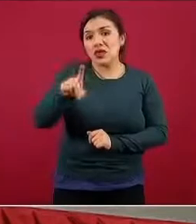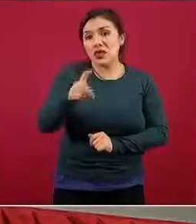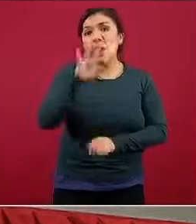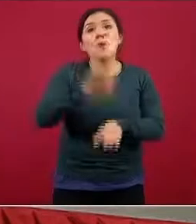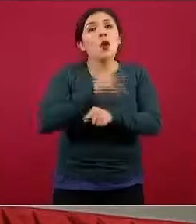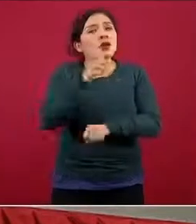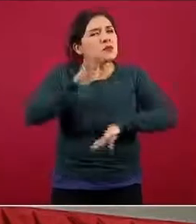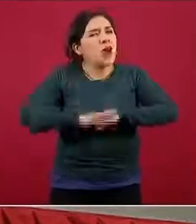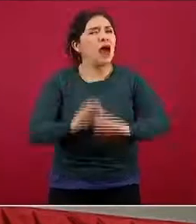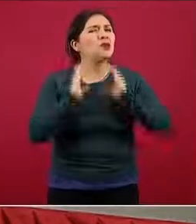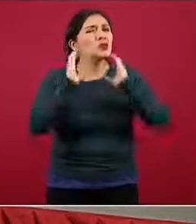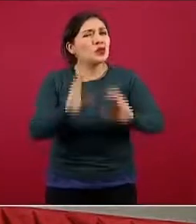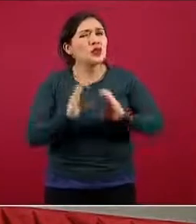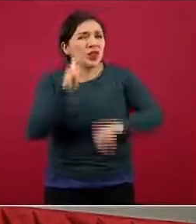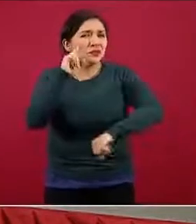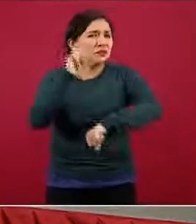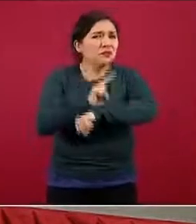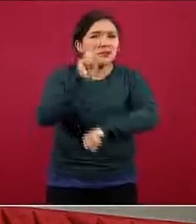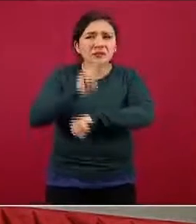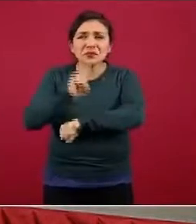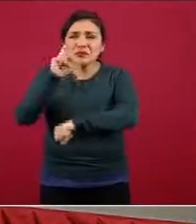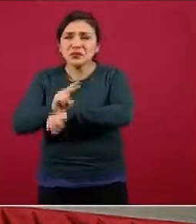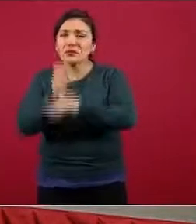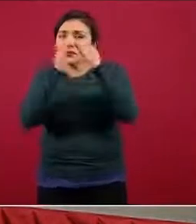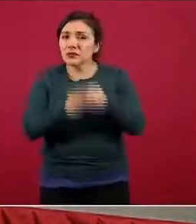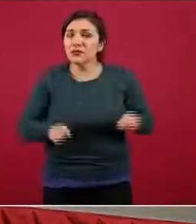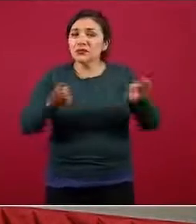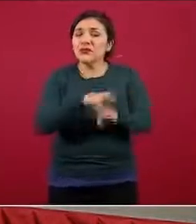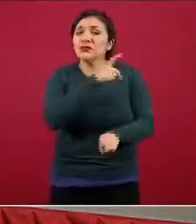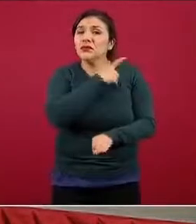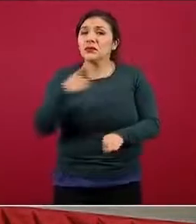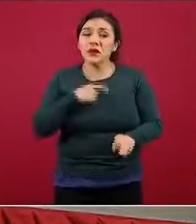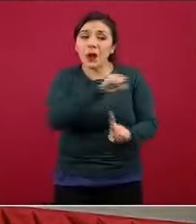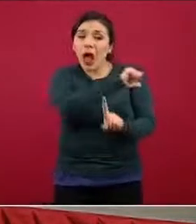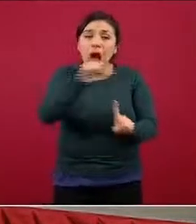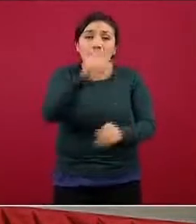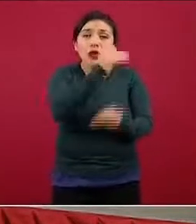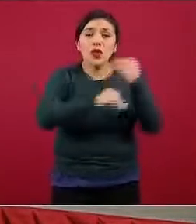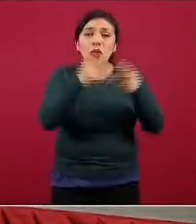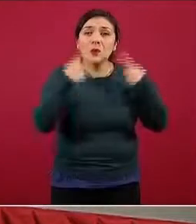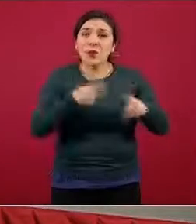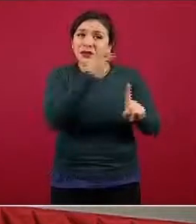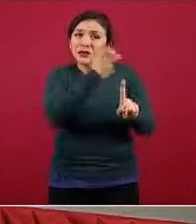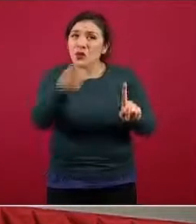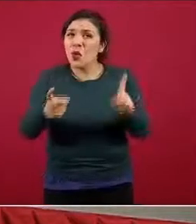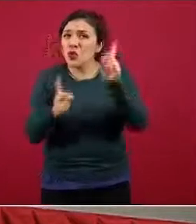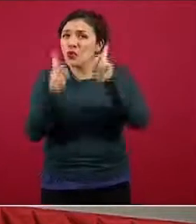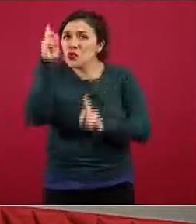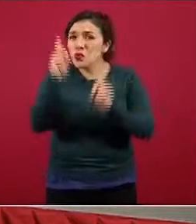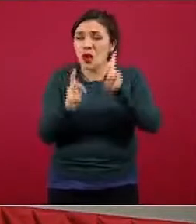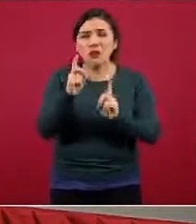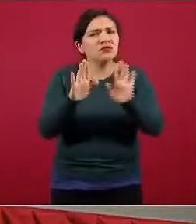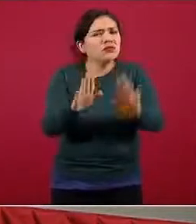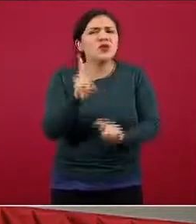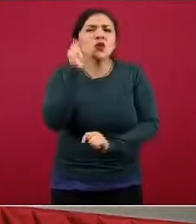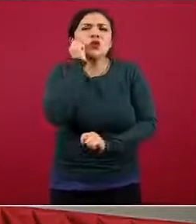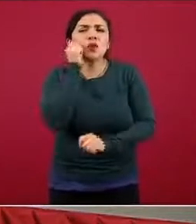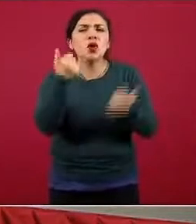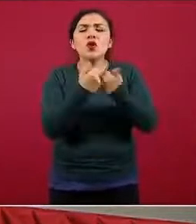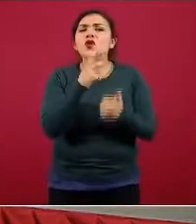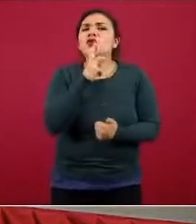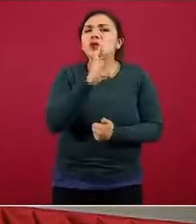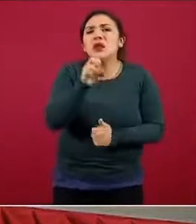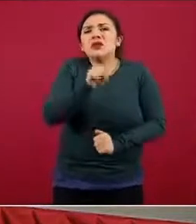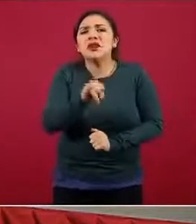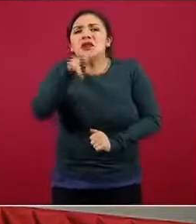las precauciones, la vigilancia que se tiene que hacer a estos casos sospechosos es independiente de los